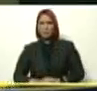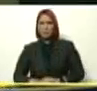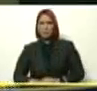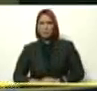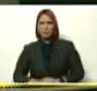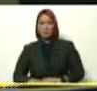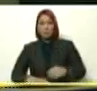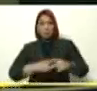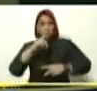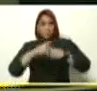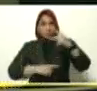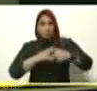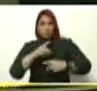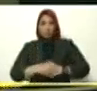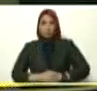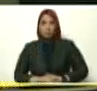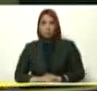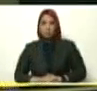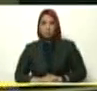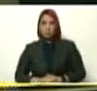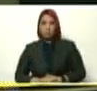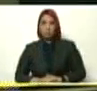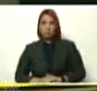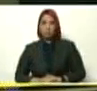Era un programa